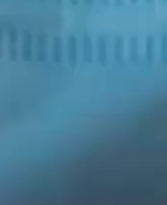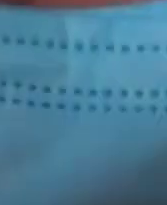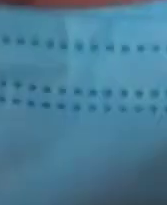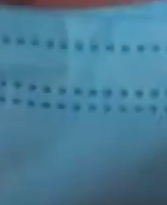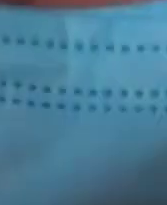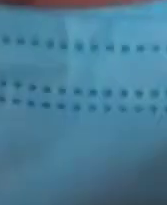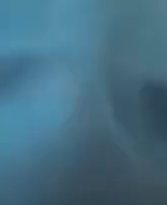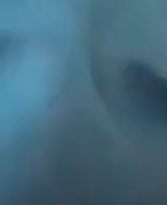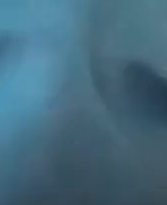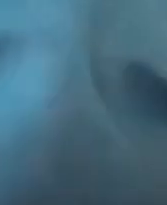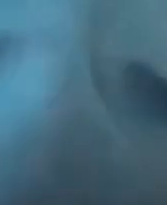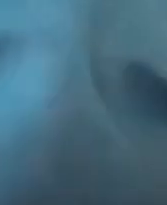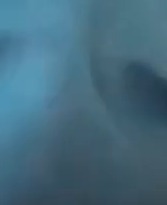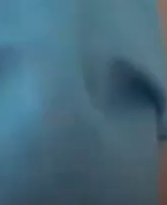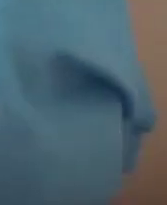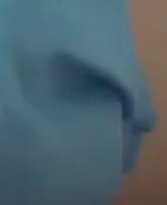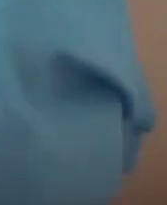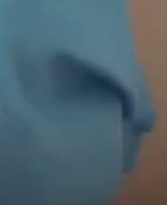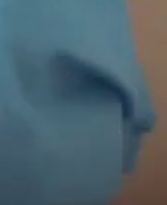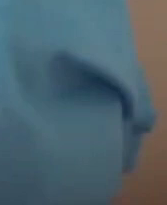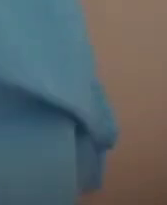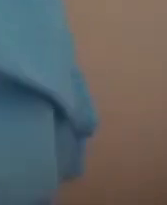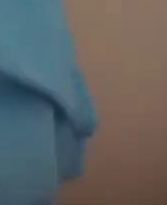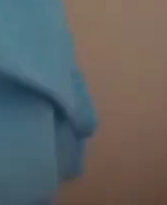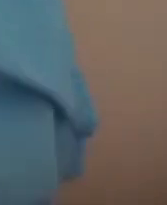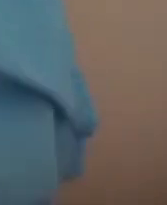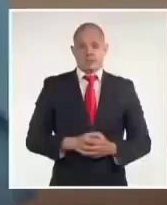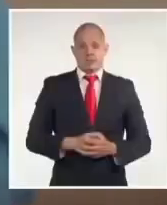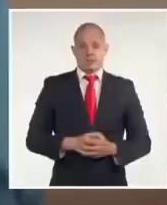Es muy complicado, ¿no? Nosotros